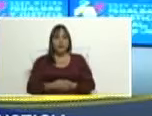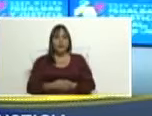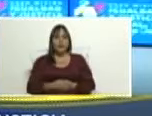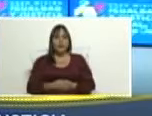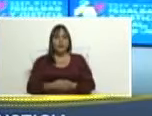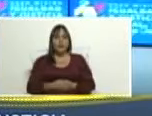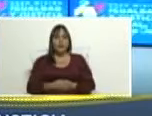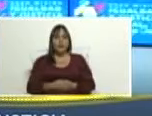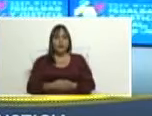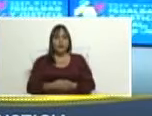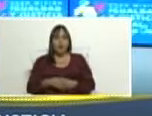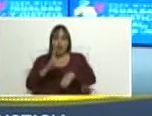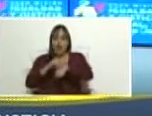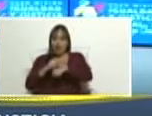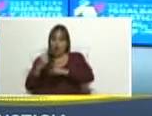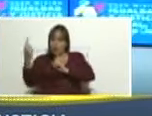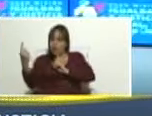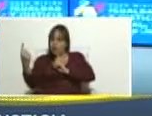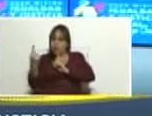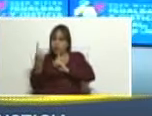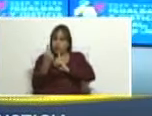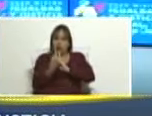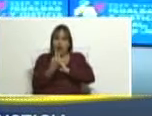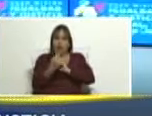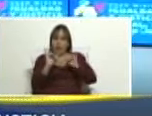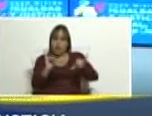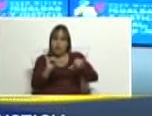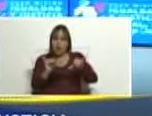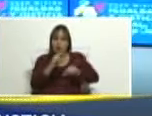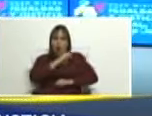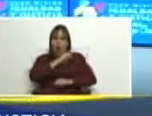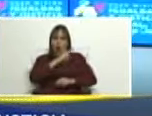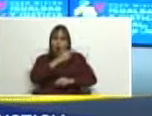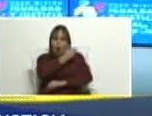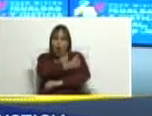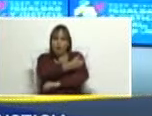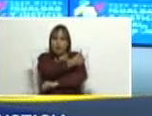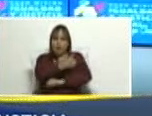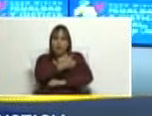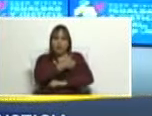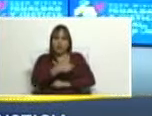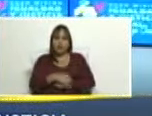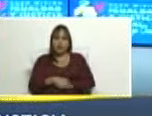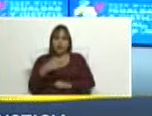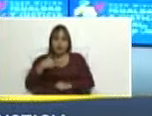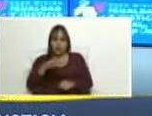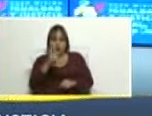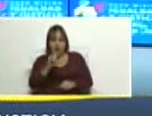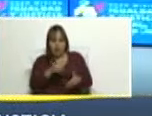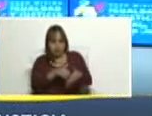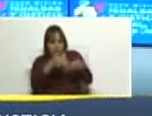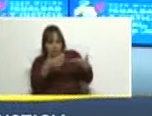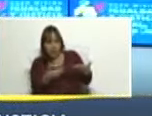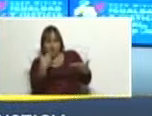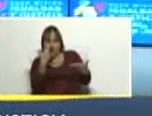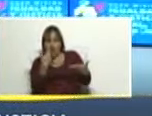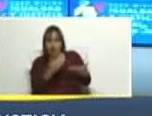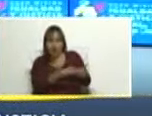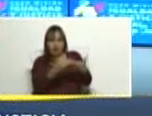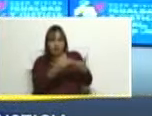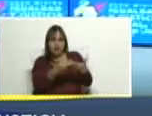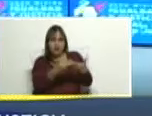se nos acercó ahí mismo en el hospital, estaba yo con una carpeta roja